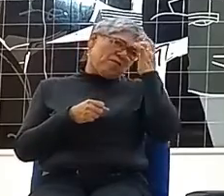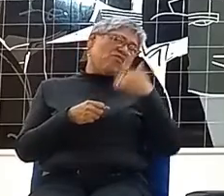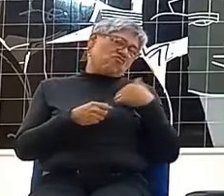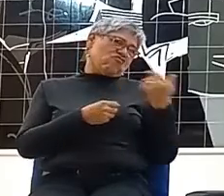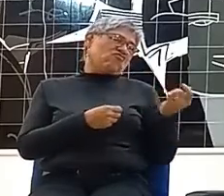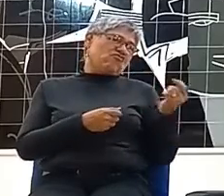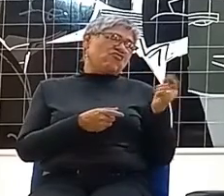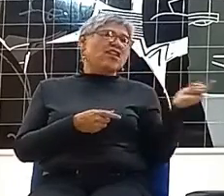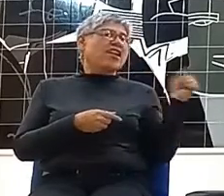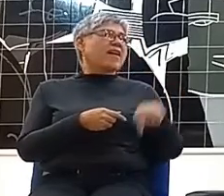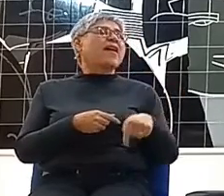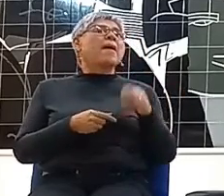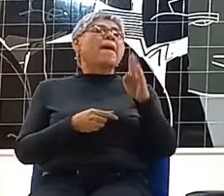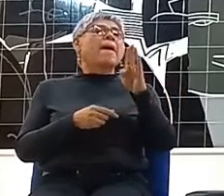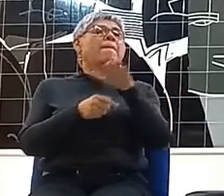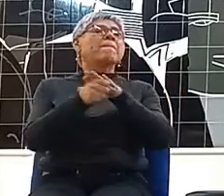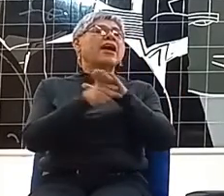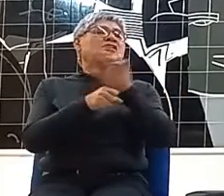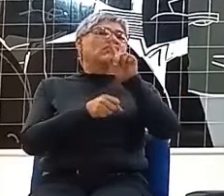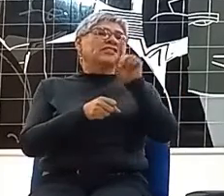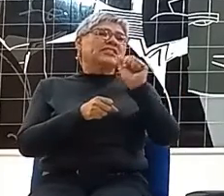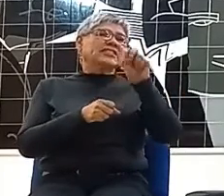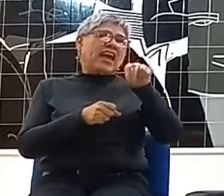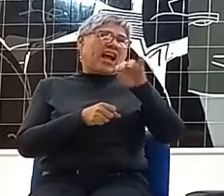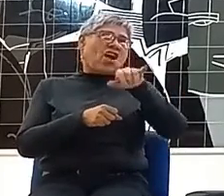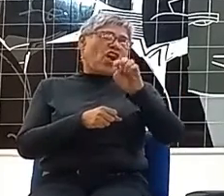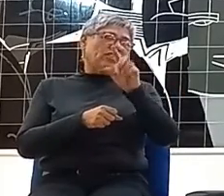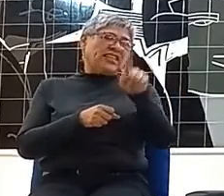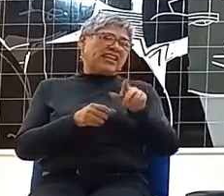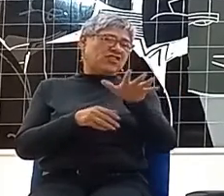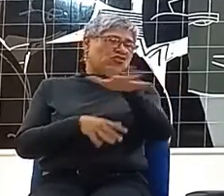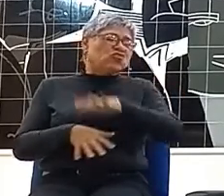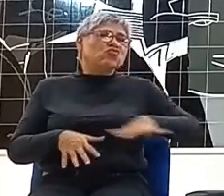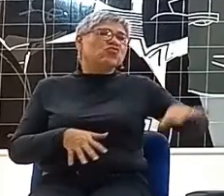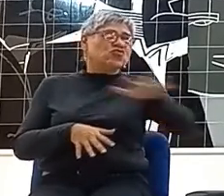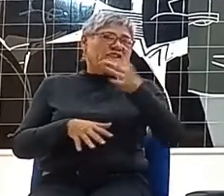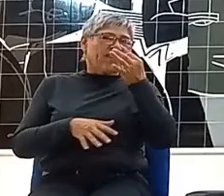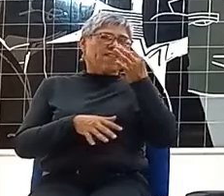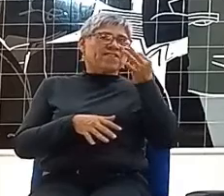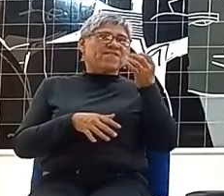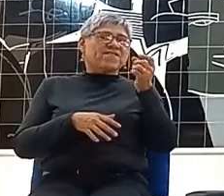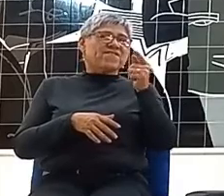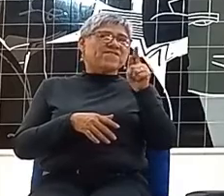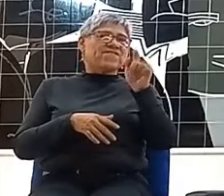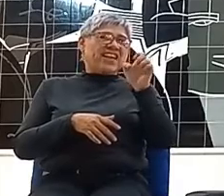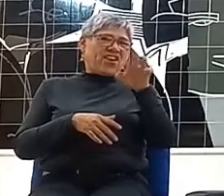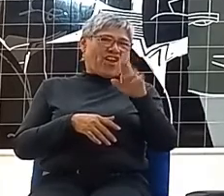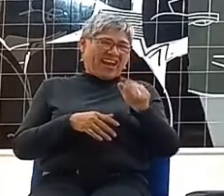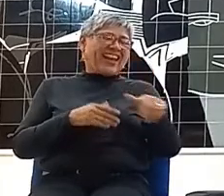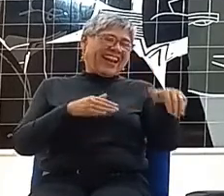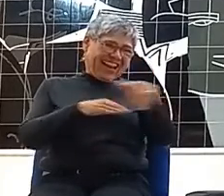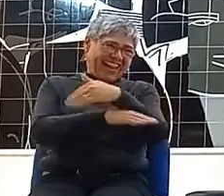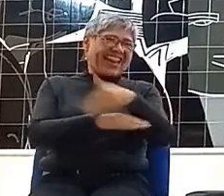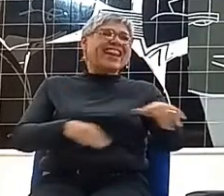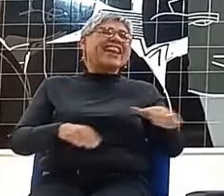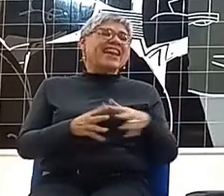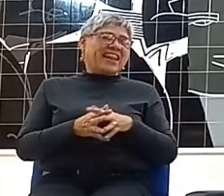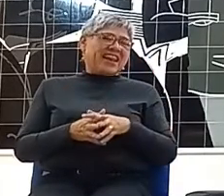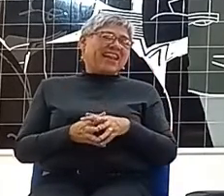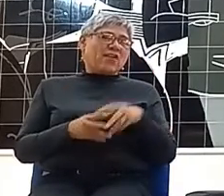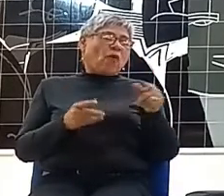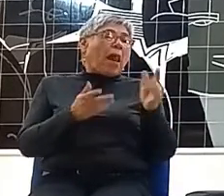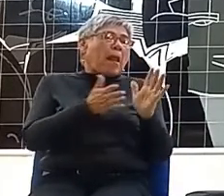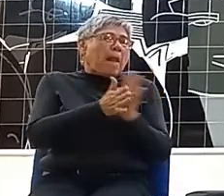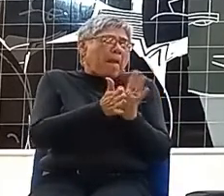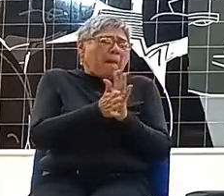del barrio San José, pero la avenida del ferrocarril fue destruyendo como las dinámicas del barrio San